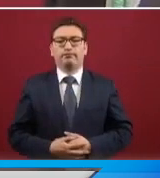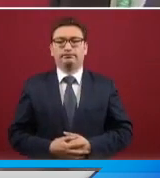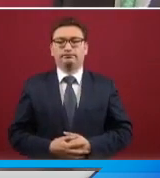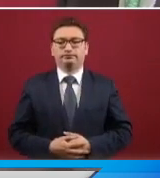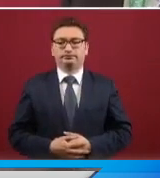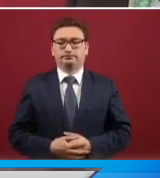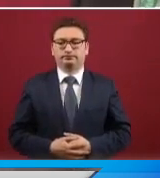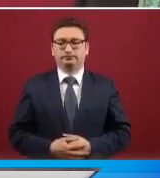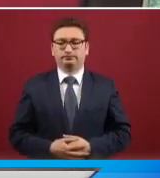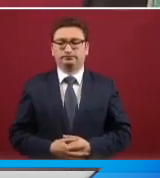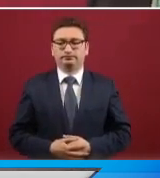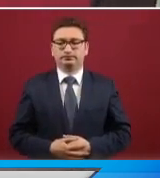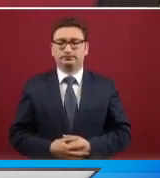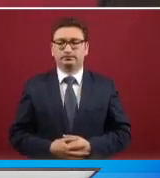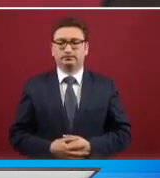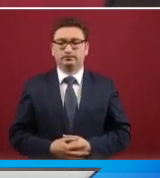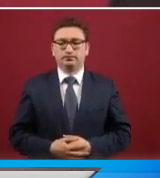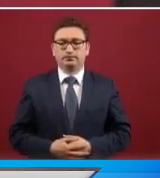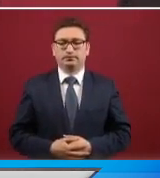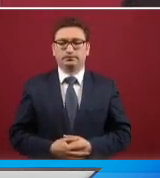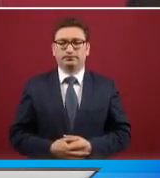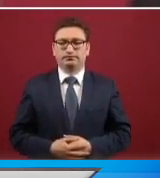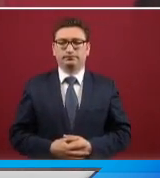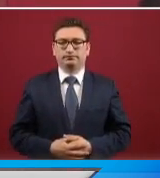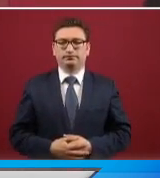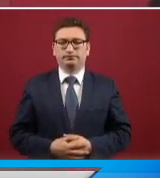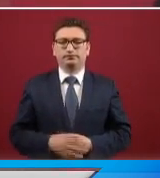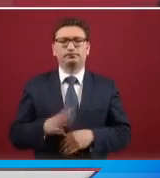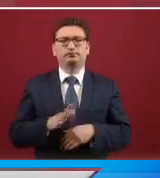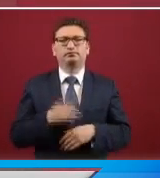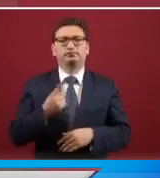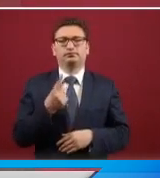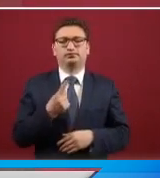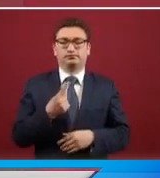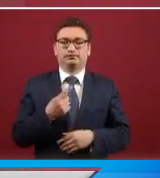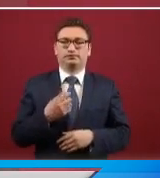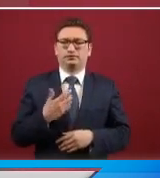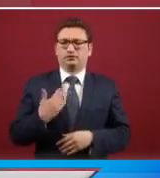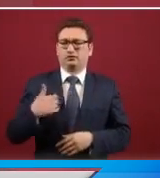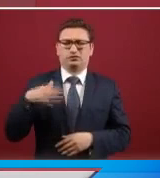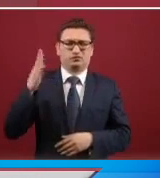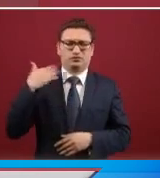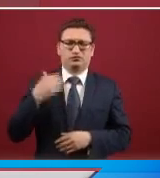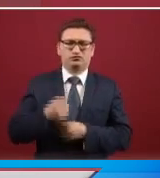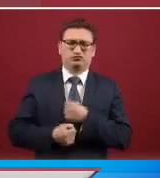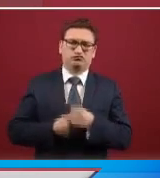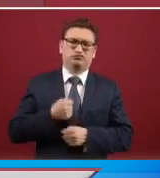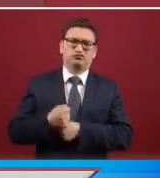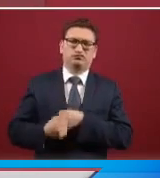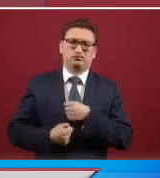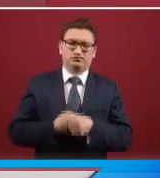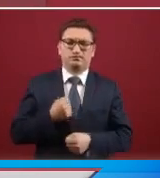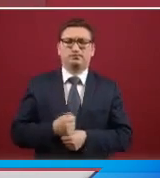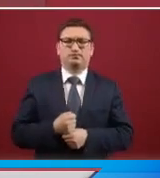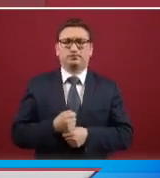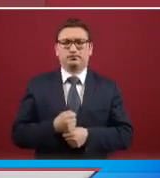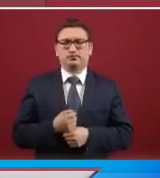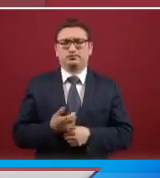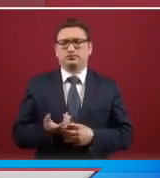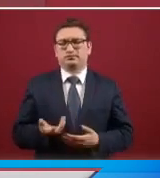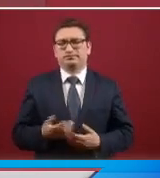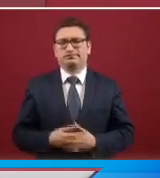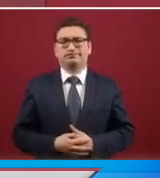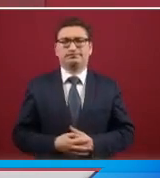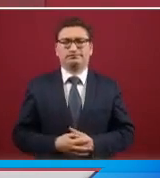a los corruptos. El saqueo del periodo neoliberal fue mayor al saqueo del periodo colonial. Por esta razón se busca que los que ocupen los cargos públicos